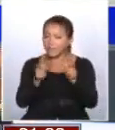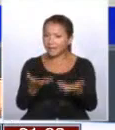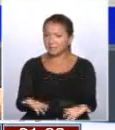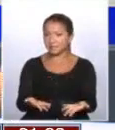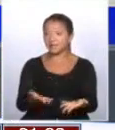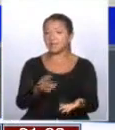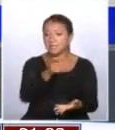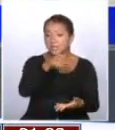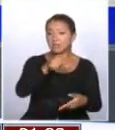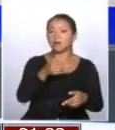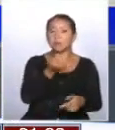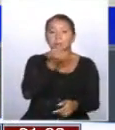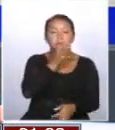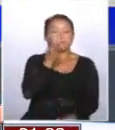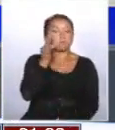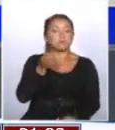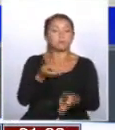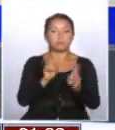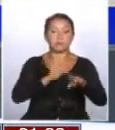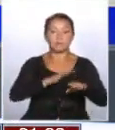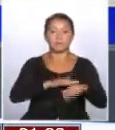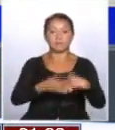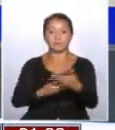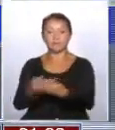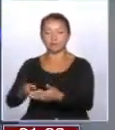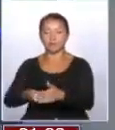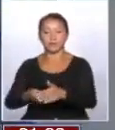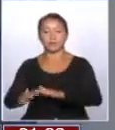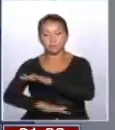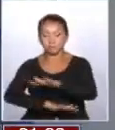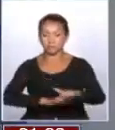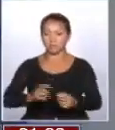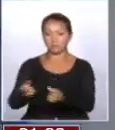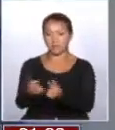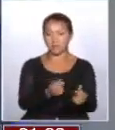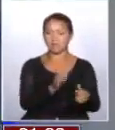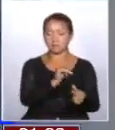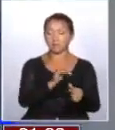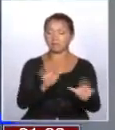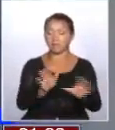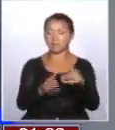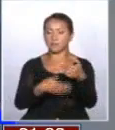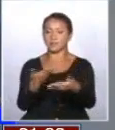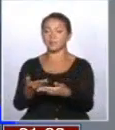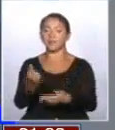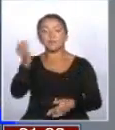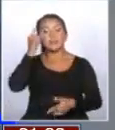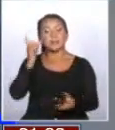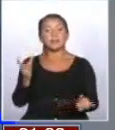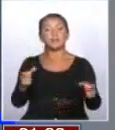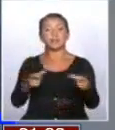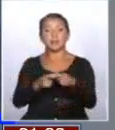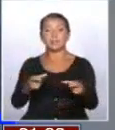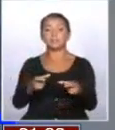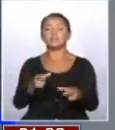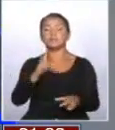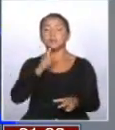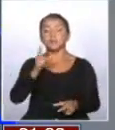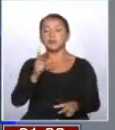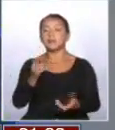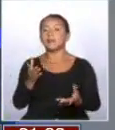haya permitido esta práctica irregular. ¿Eso operaría así? Así operaría. Aquí hay que entender que en el Congreso la Cámara de Diputados tiene la